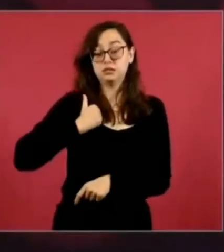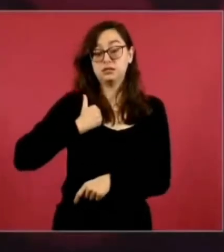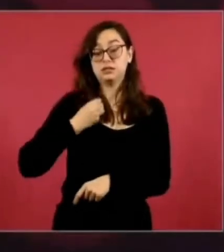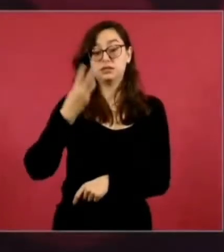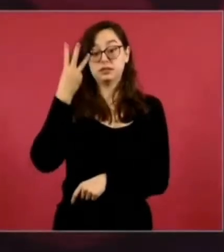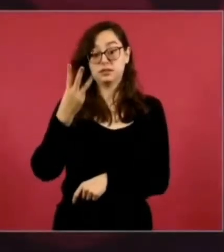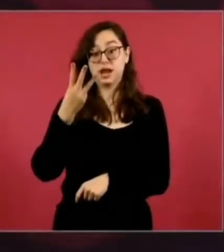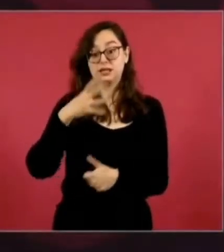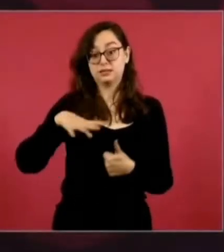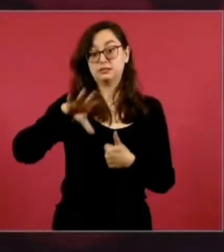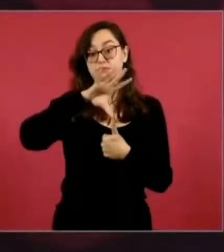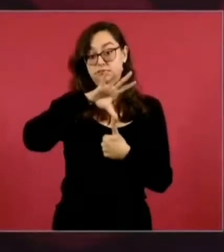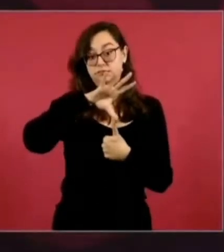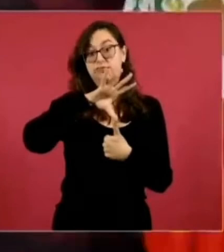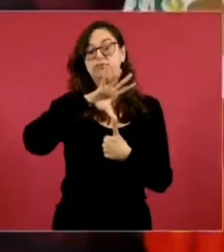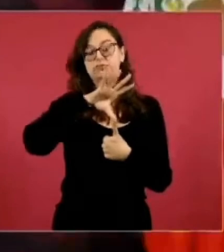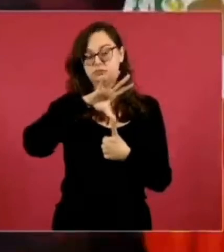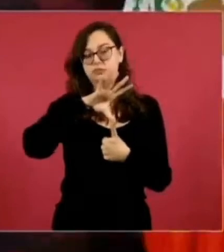América del Norte